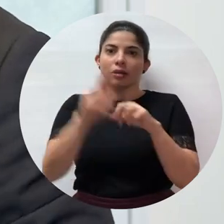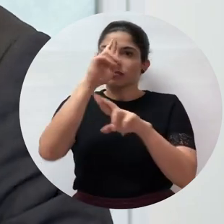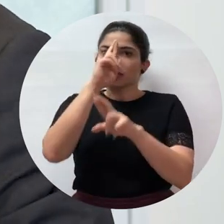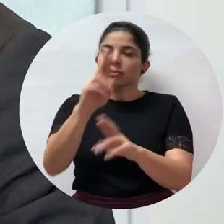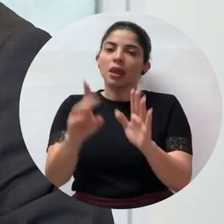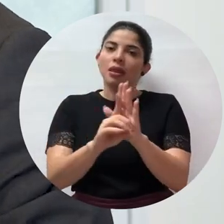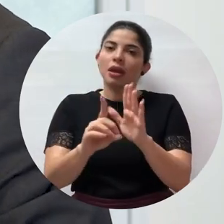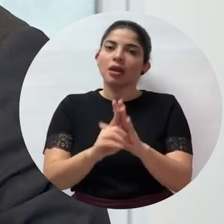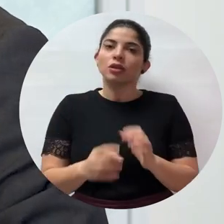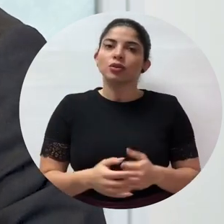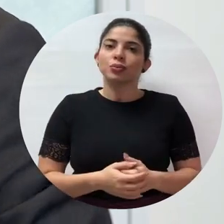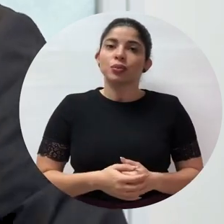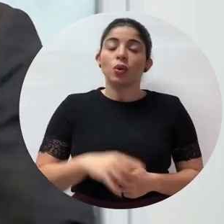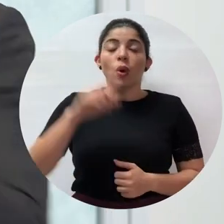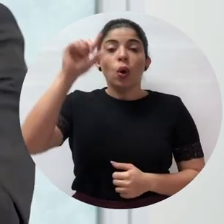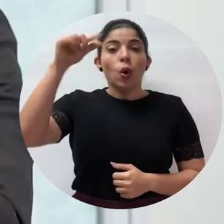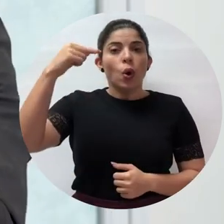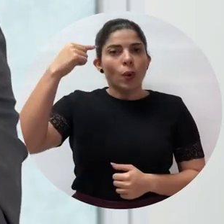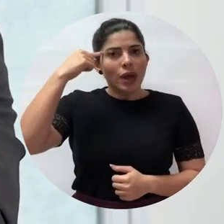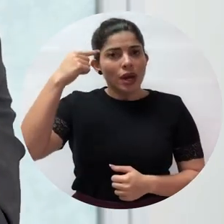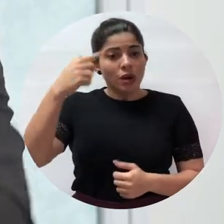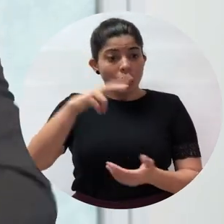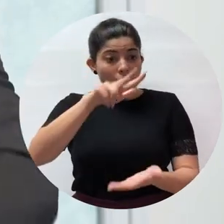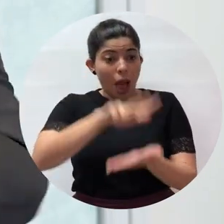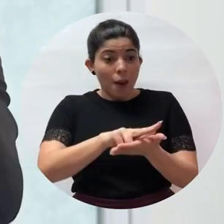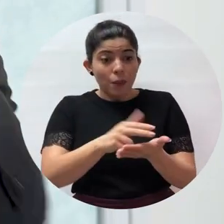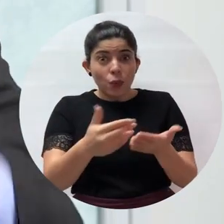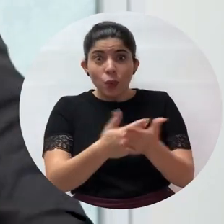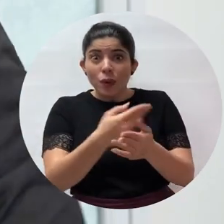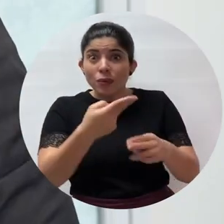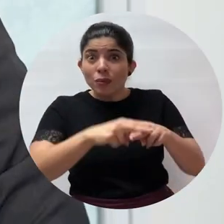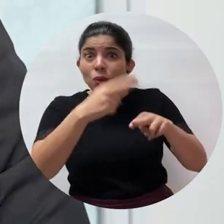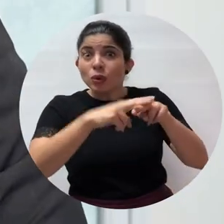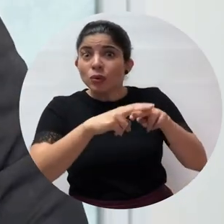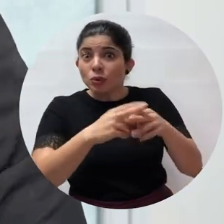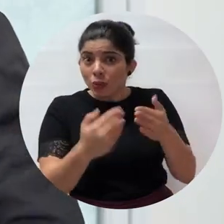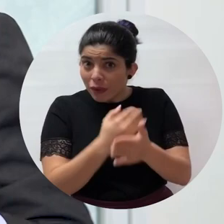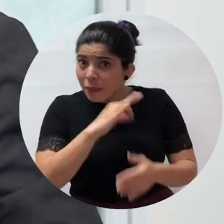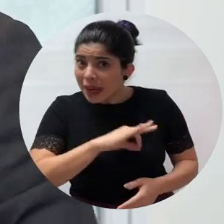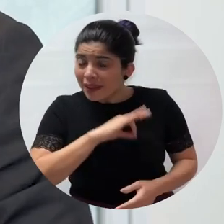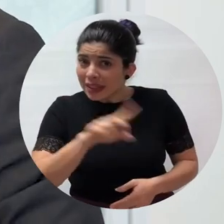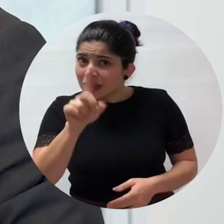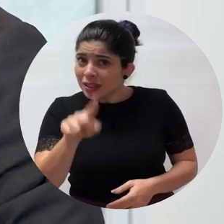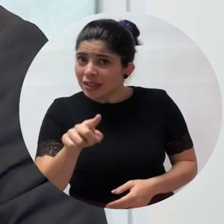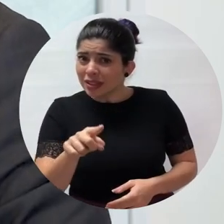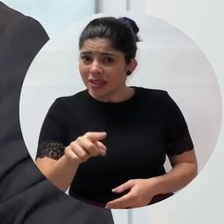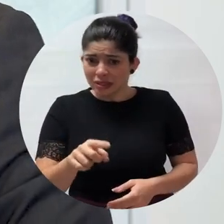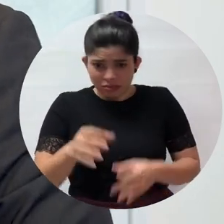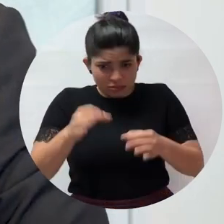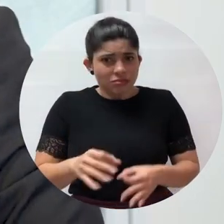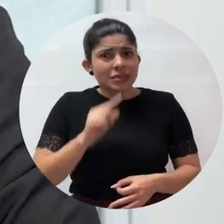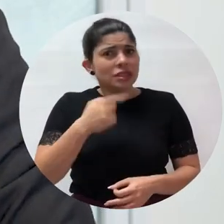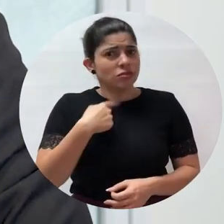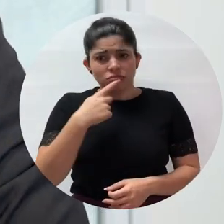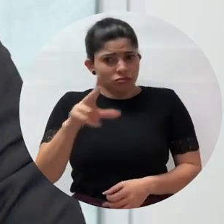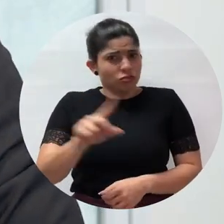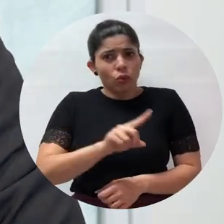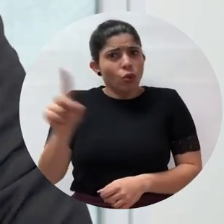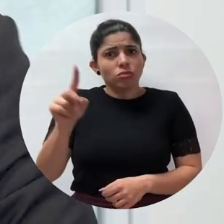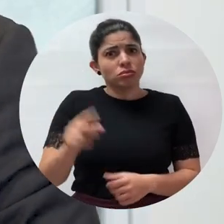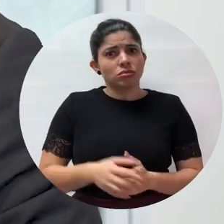derecho. El gobierno aprobó nuevos pluses, nuevos beneficios. Categóricamente